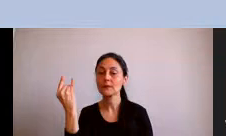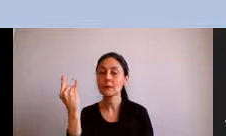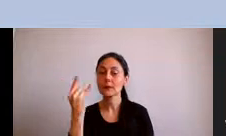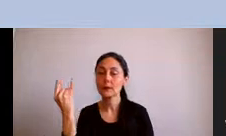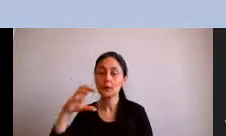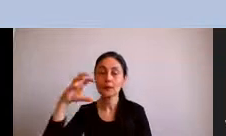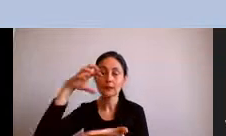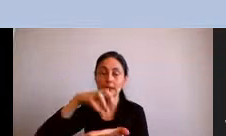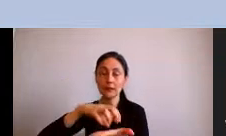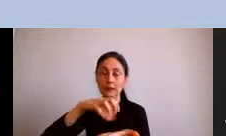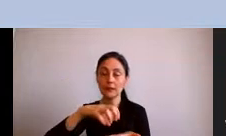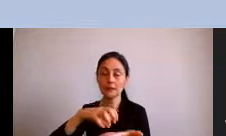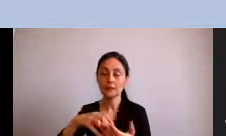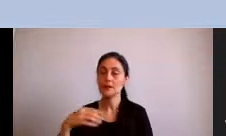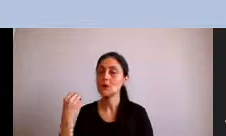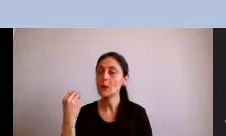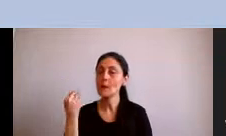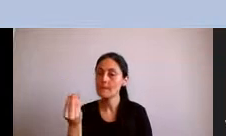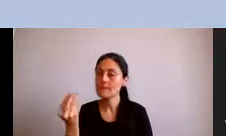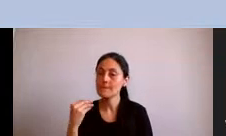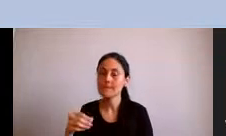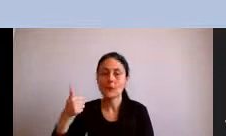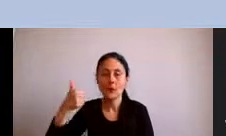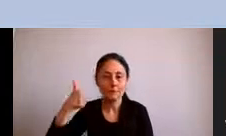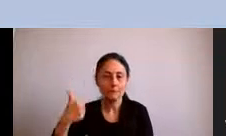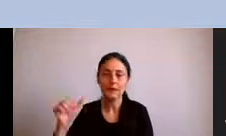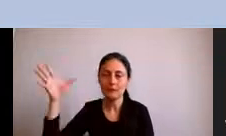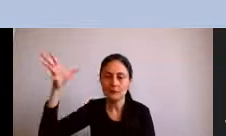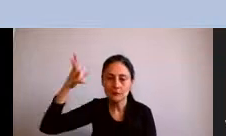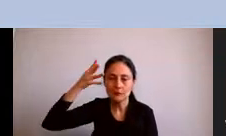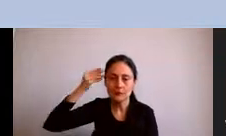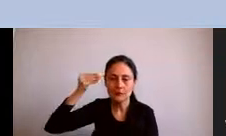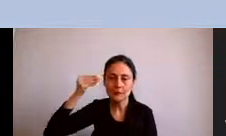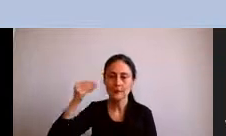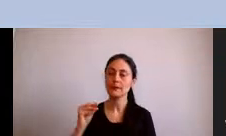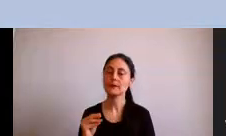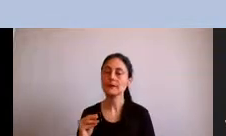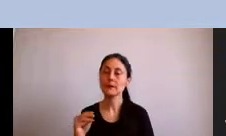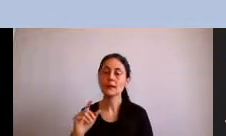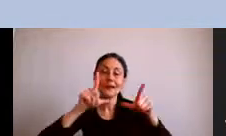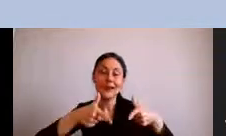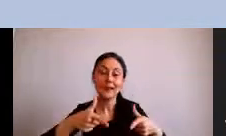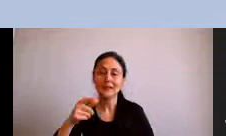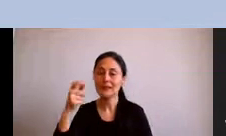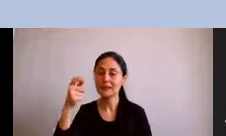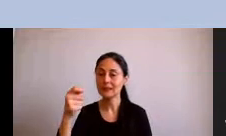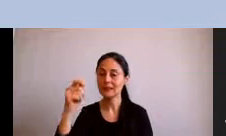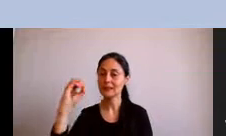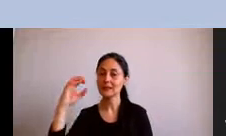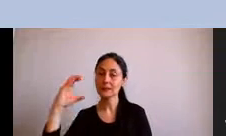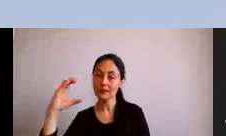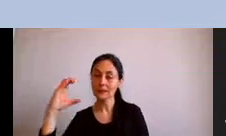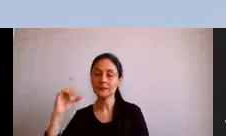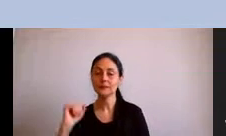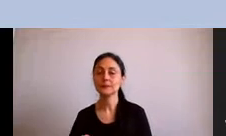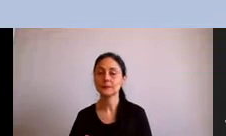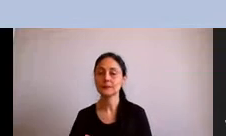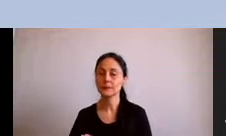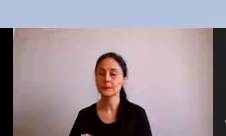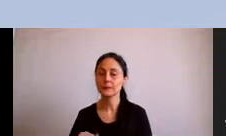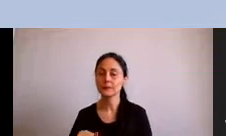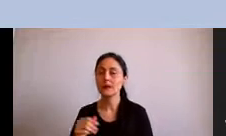Central, están muy bien formados en el área de escáner, ¿cierto? Los famosos TAC, que, que si alguno de ustedes habrá tenido algún